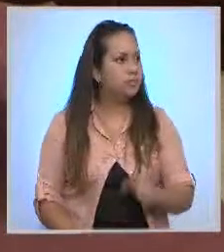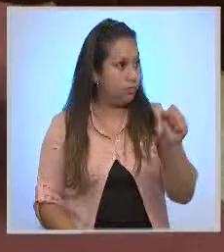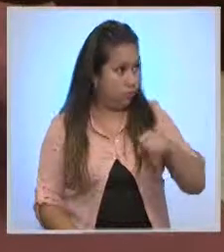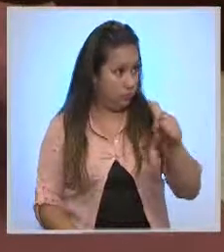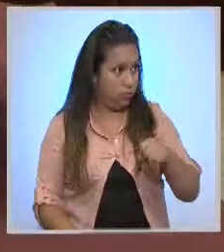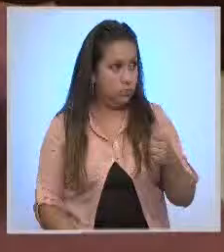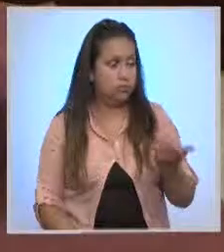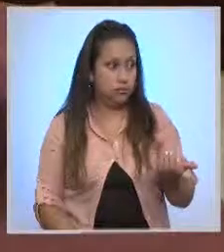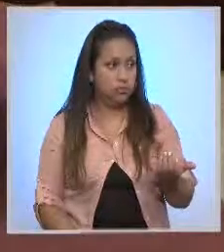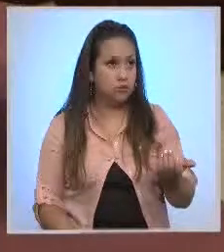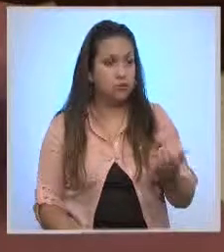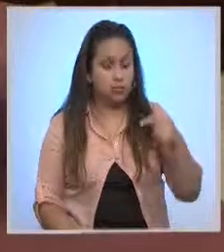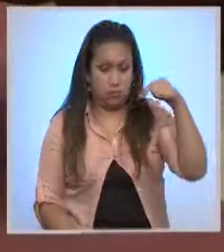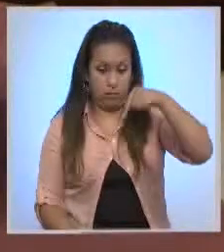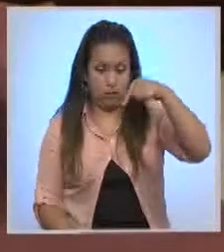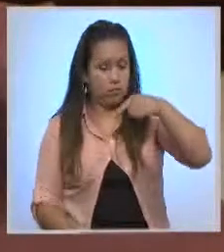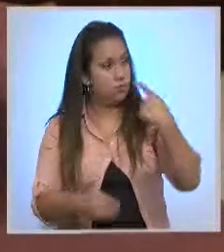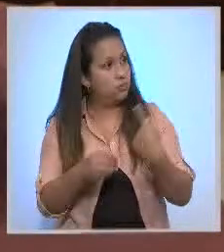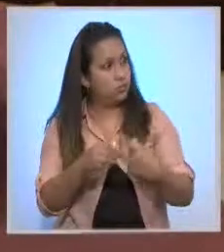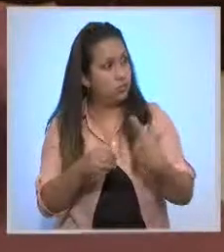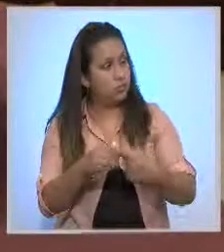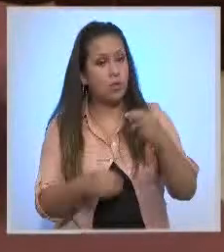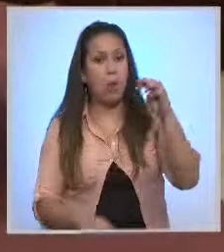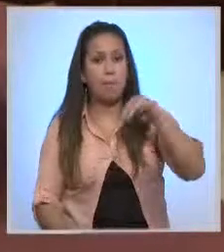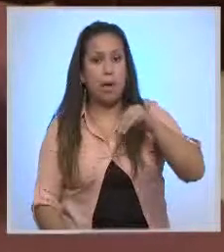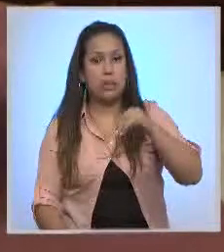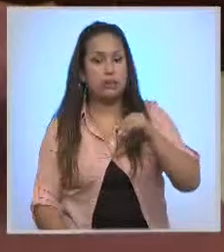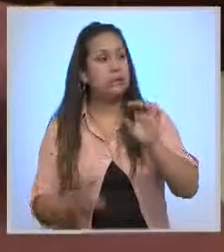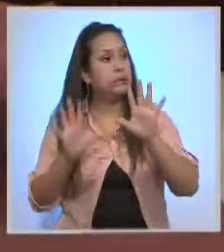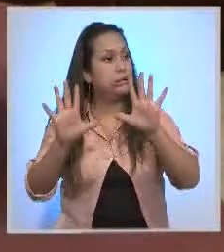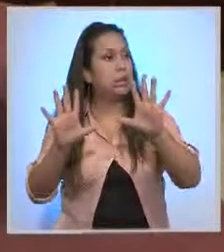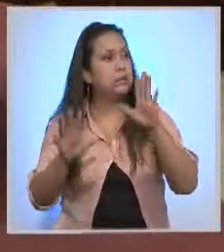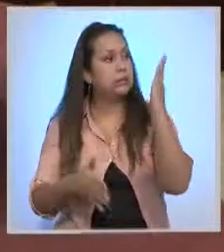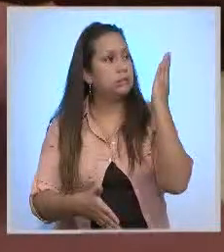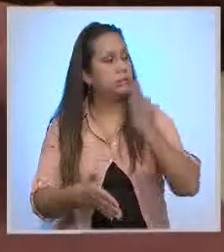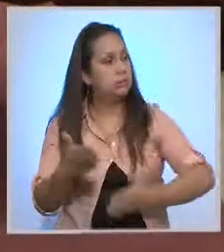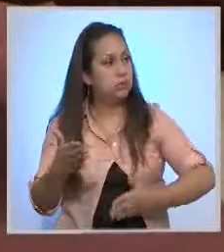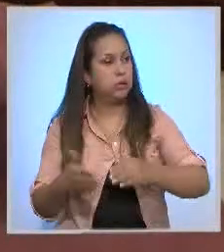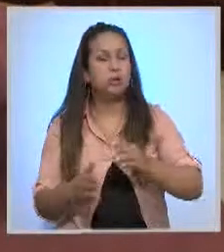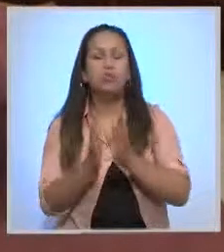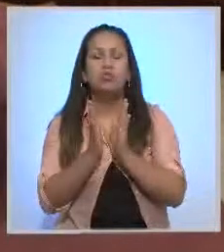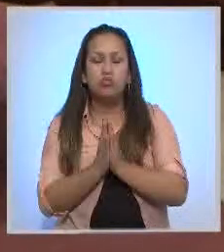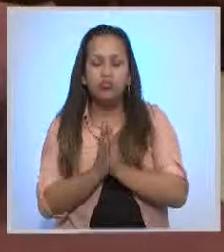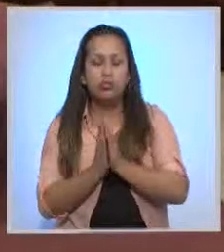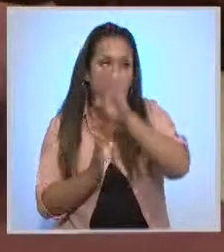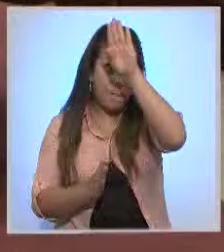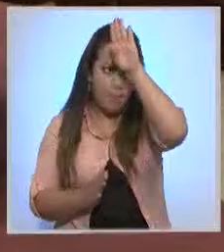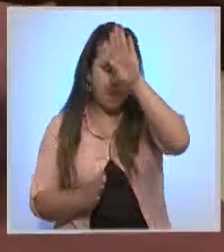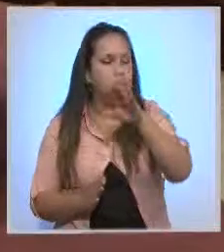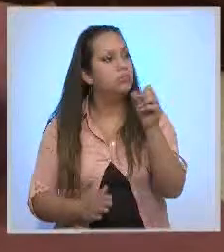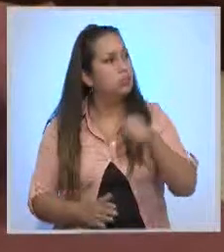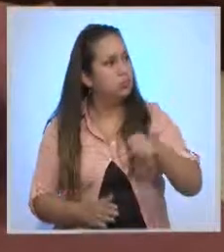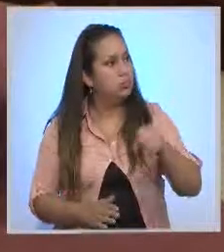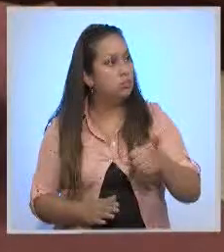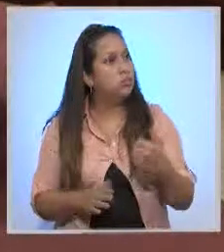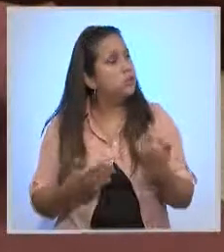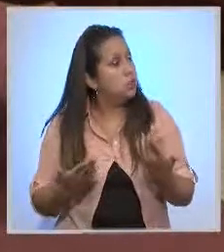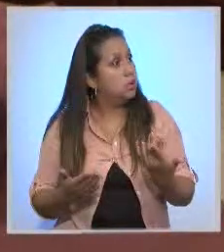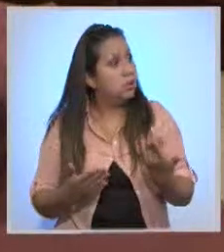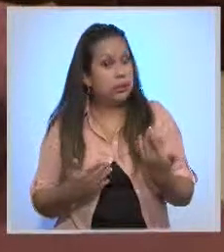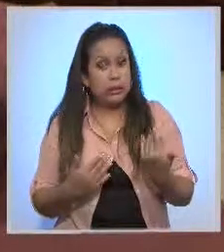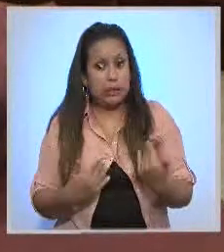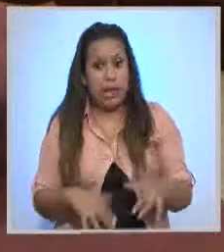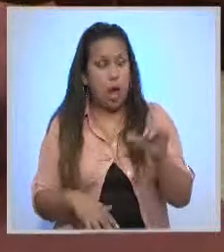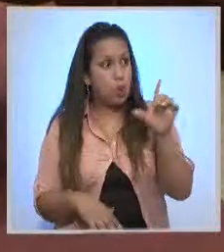en el caso de quito en el martes 10 horas 30 la misa papal tengo conocimiento de que desde el final de la tarde